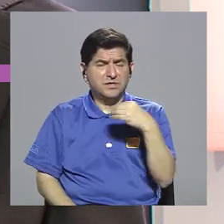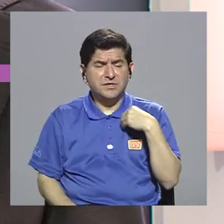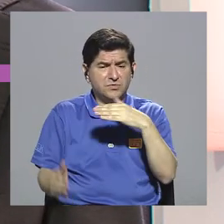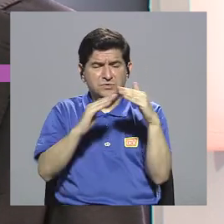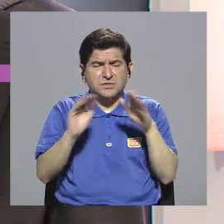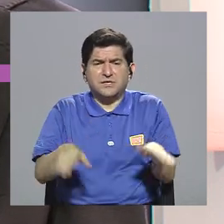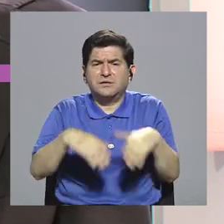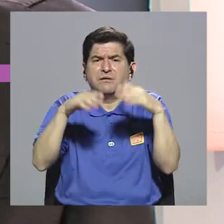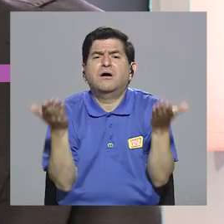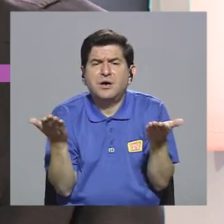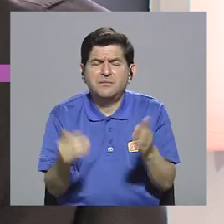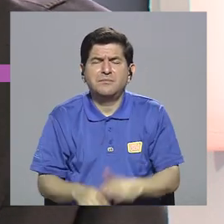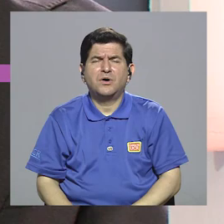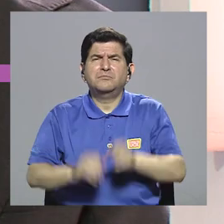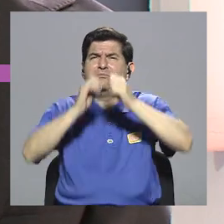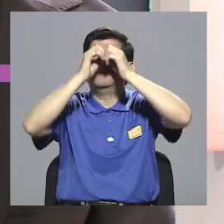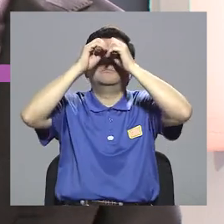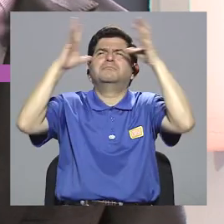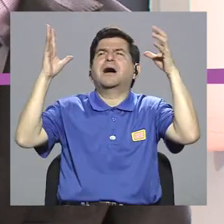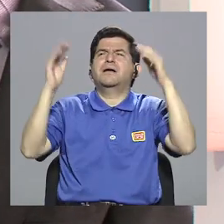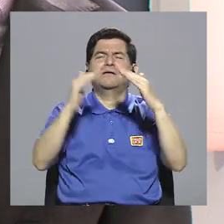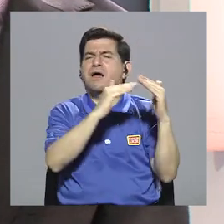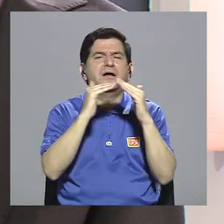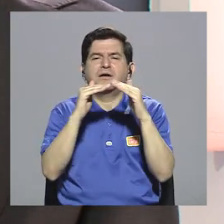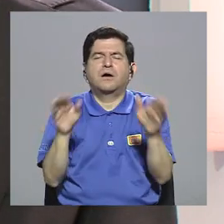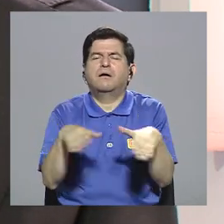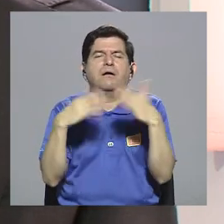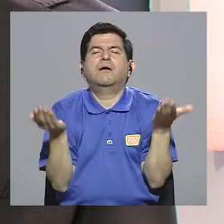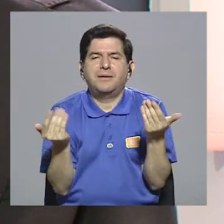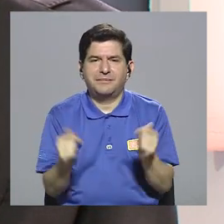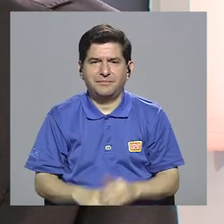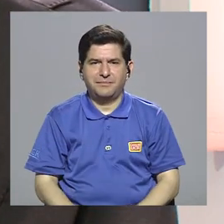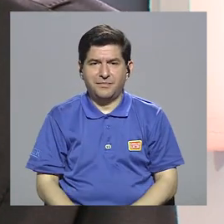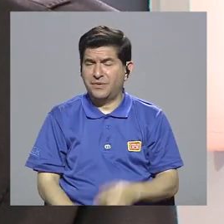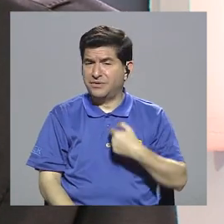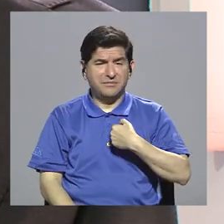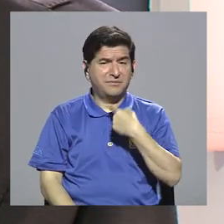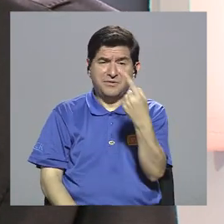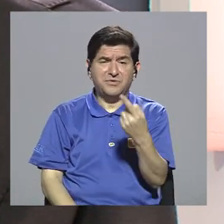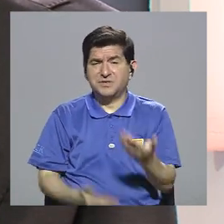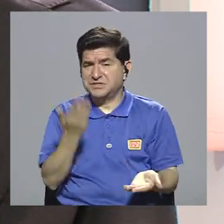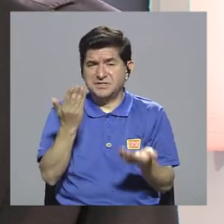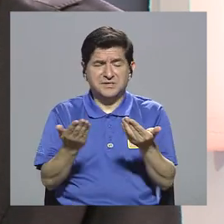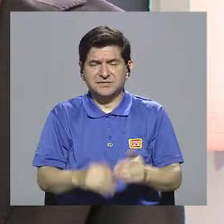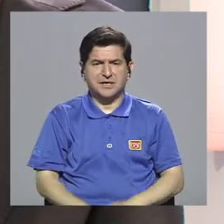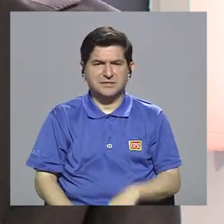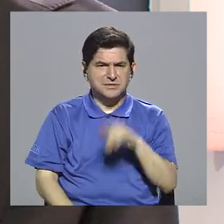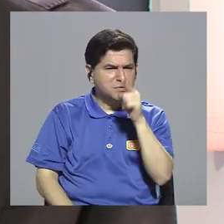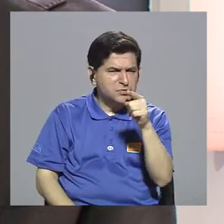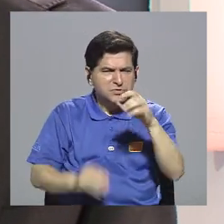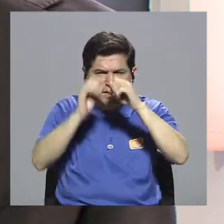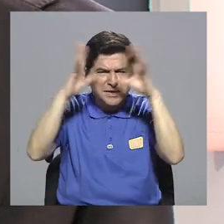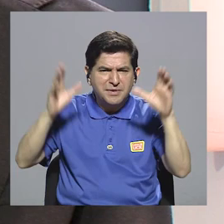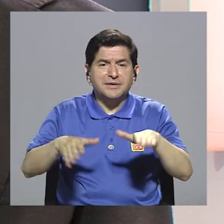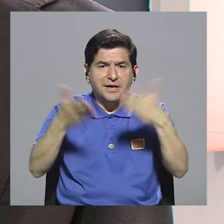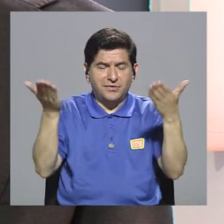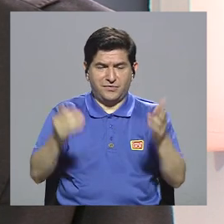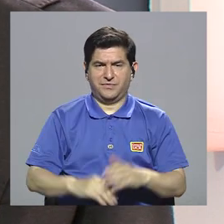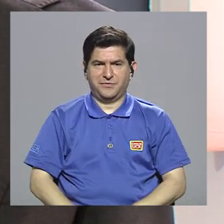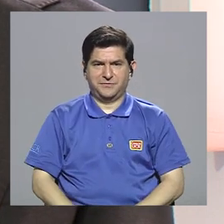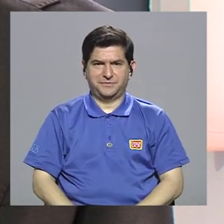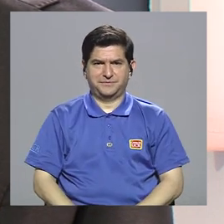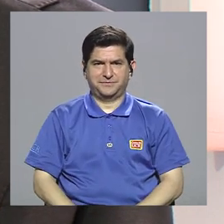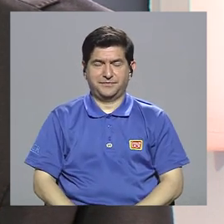será o sea imagínense una ciudad cómo sería eso más de lo que yo le puedo decir como lo imagino ahora algunos